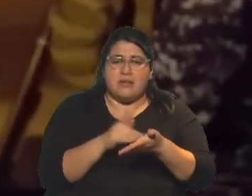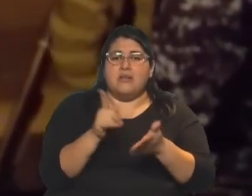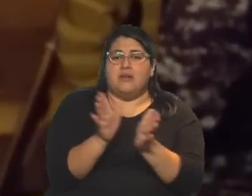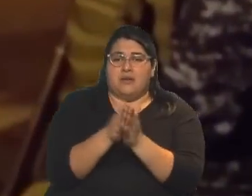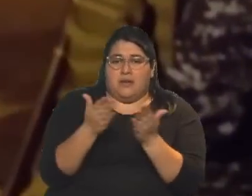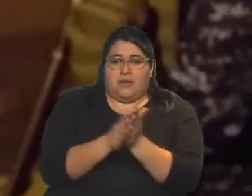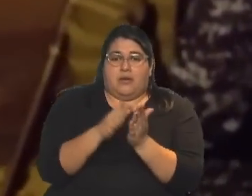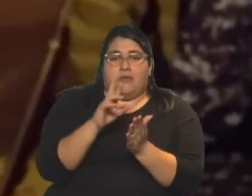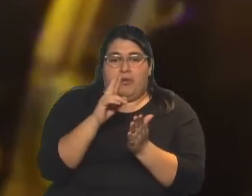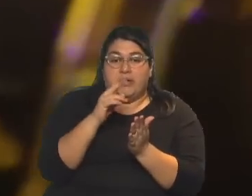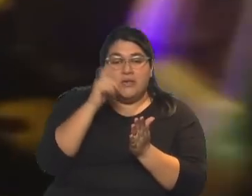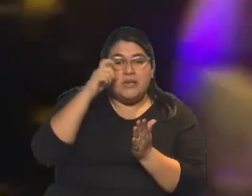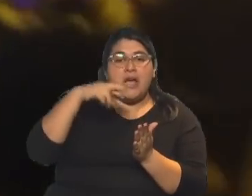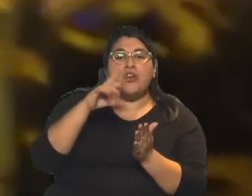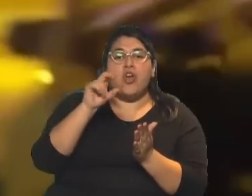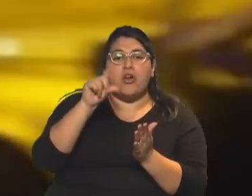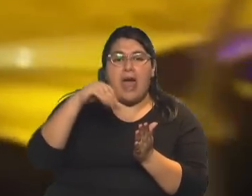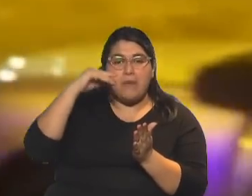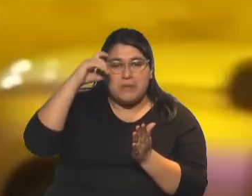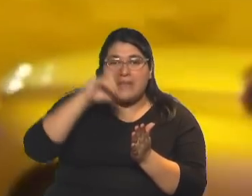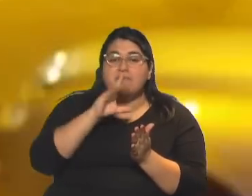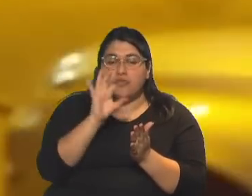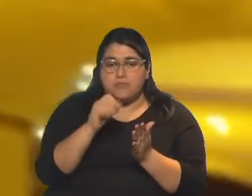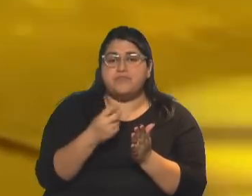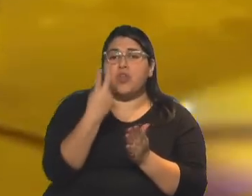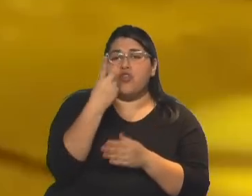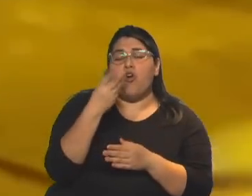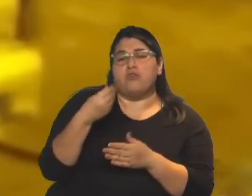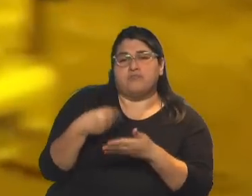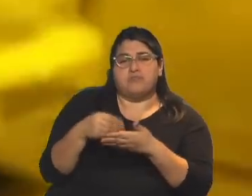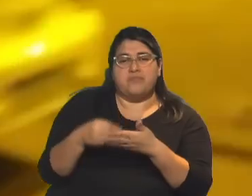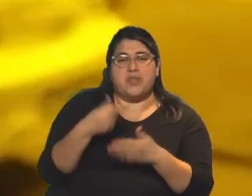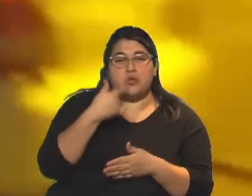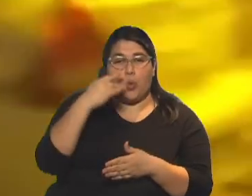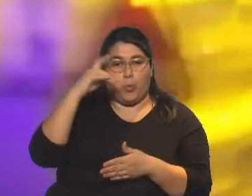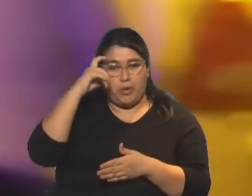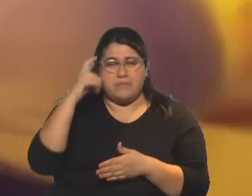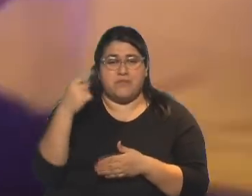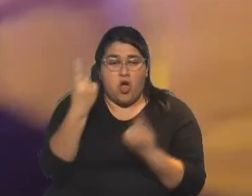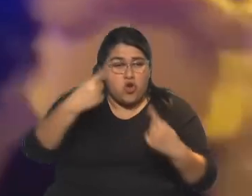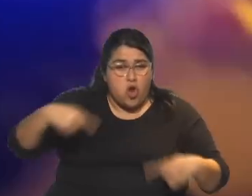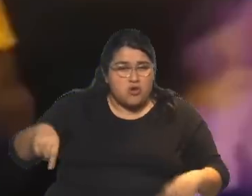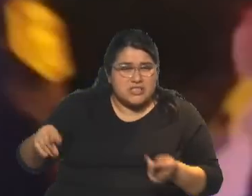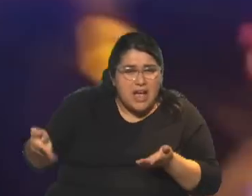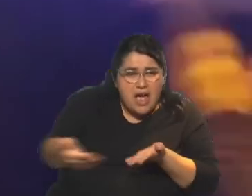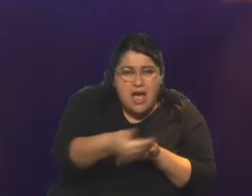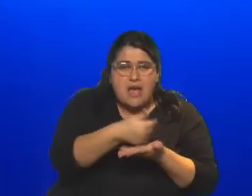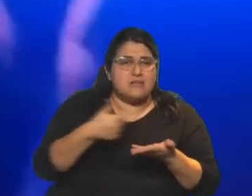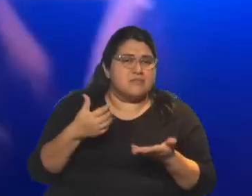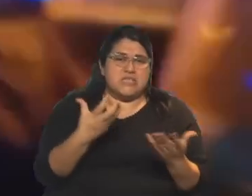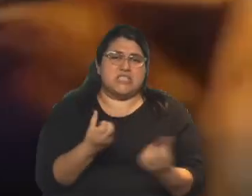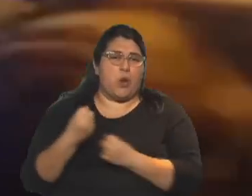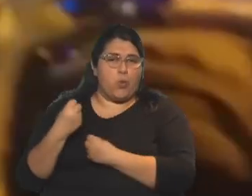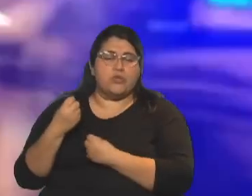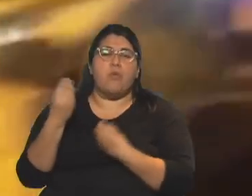a nombre de jacobo saga y dos tarjetas a su vez claro lo que se secuestra todo lo que puede resultar de utilidad para la investigación